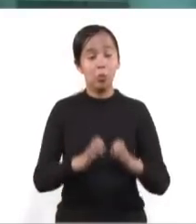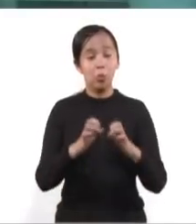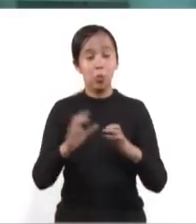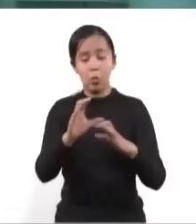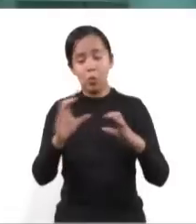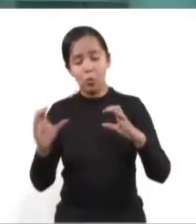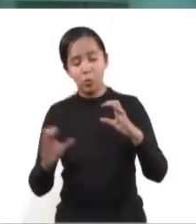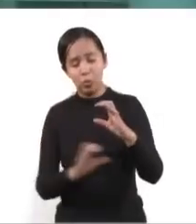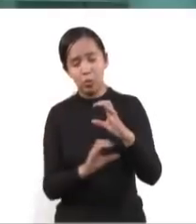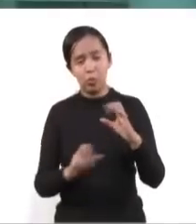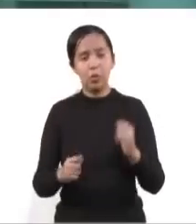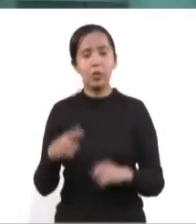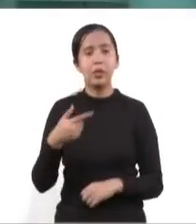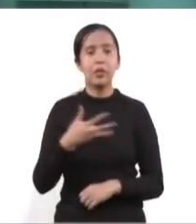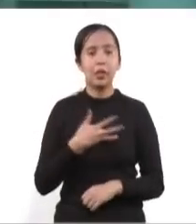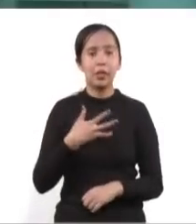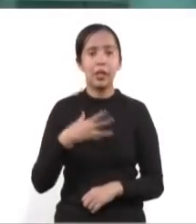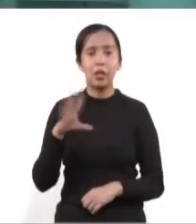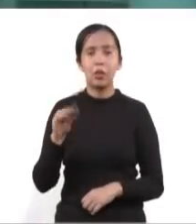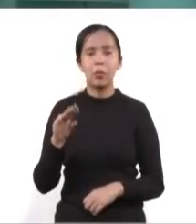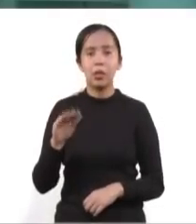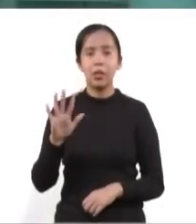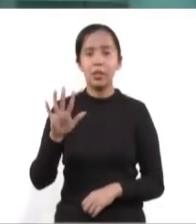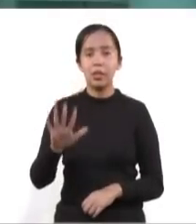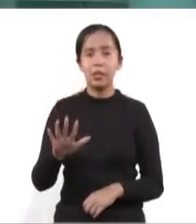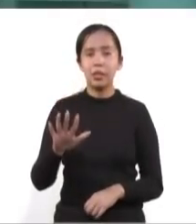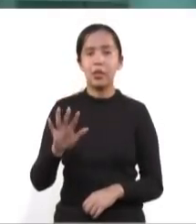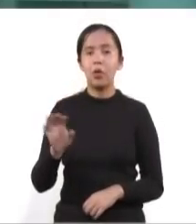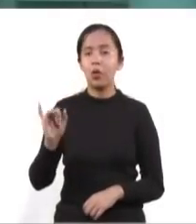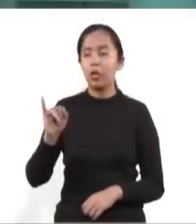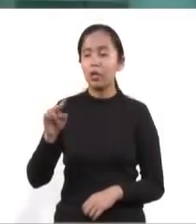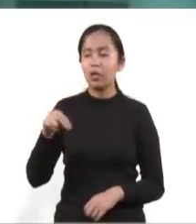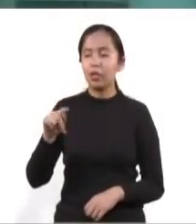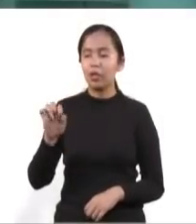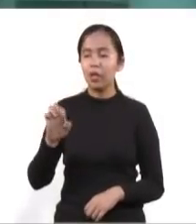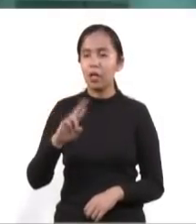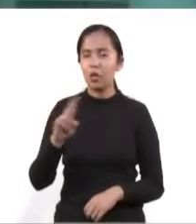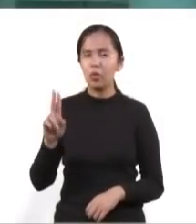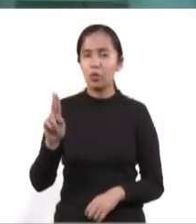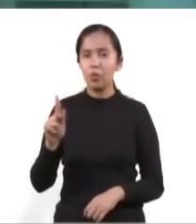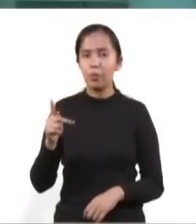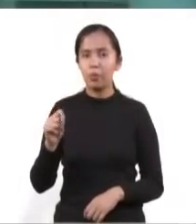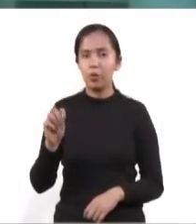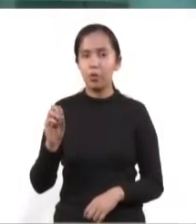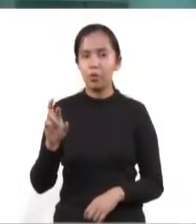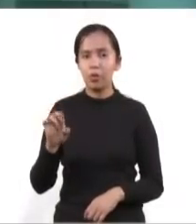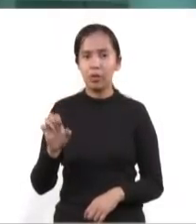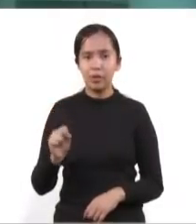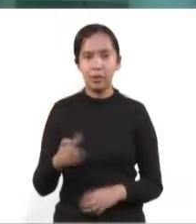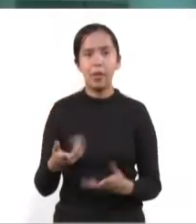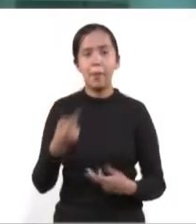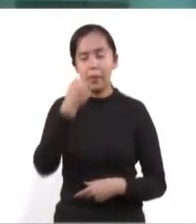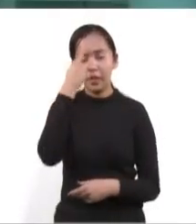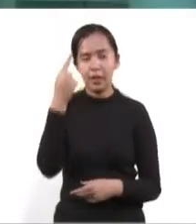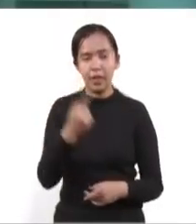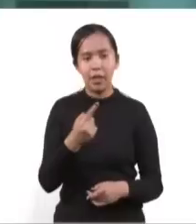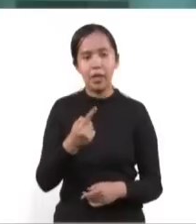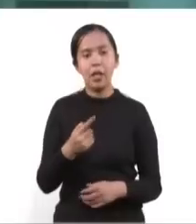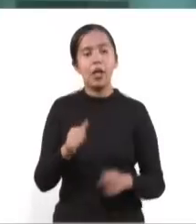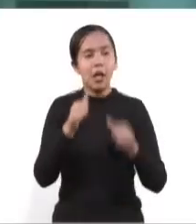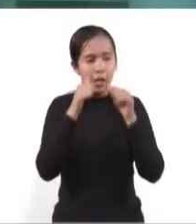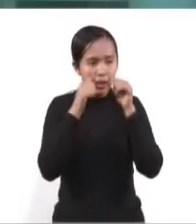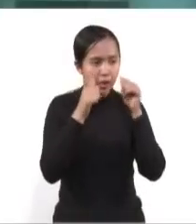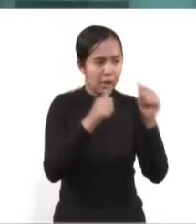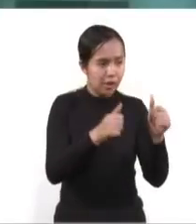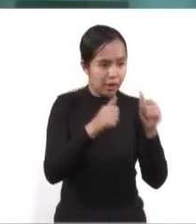los interruptores, 95 interruptores de media tensión con 15.000 voltios para atender 71